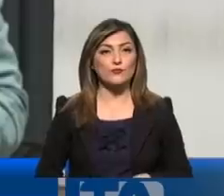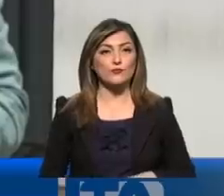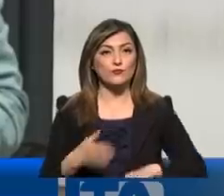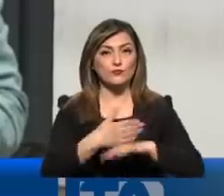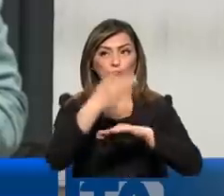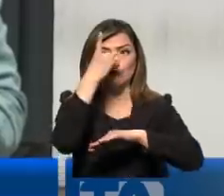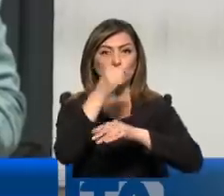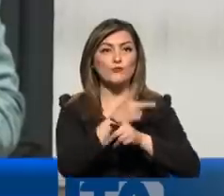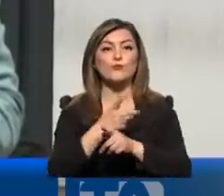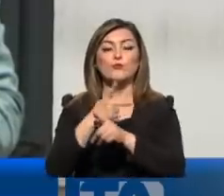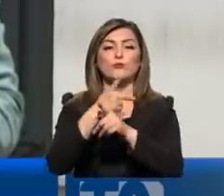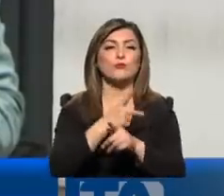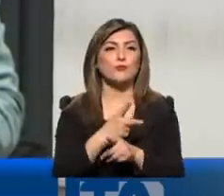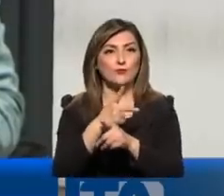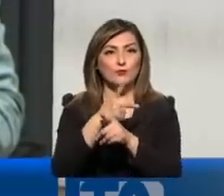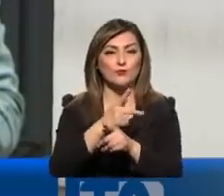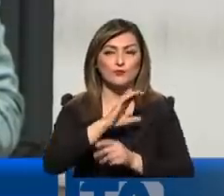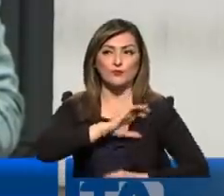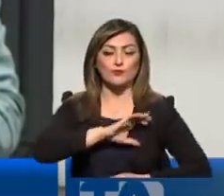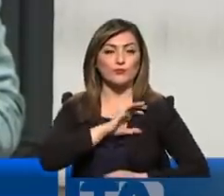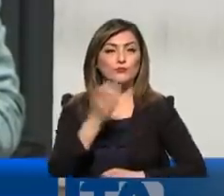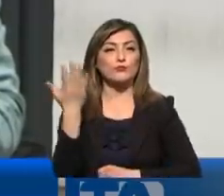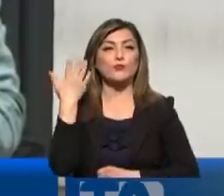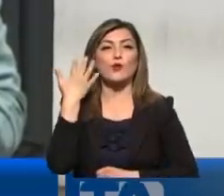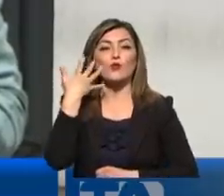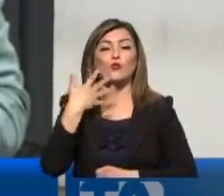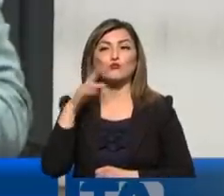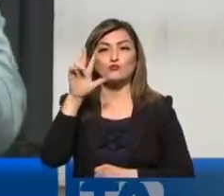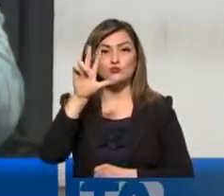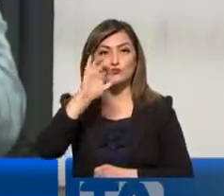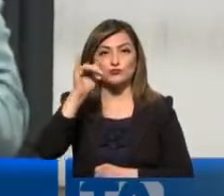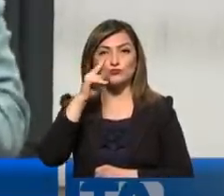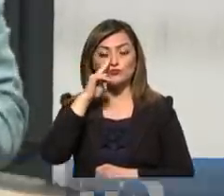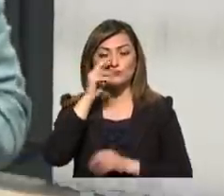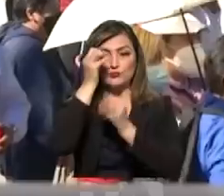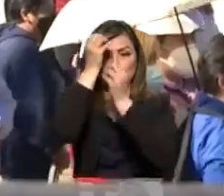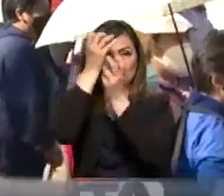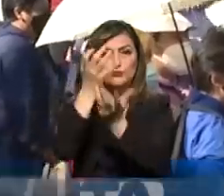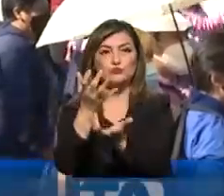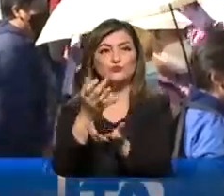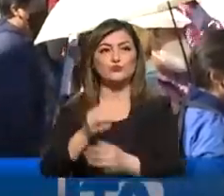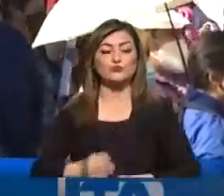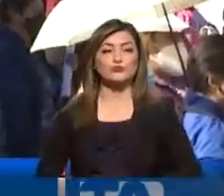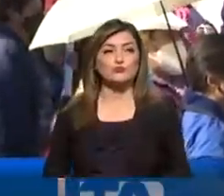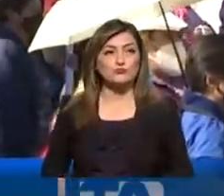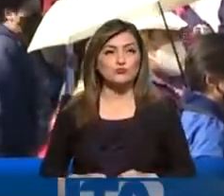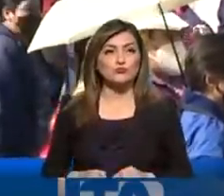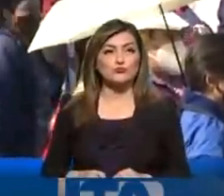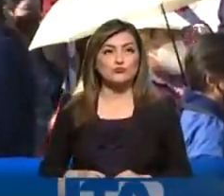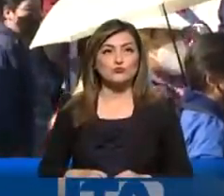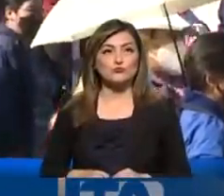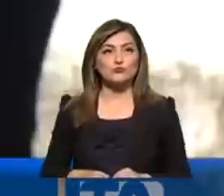Consejo Metropolitano de Quito el pasado 3 de junio. Tenemos un informe.